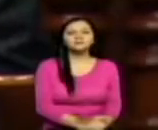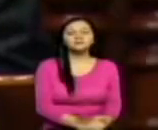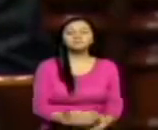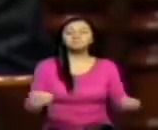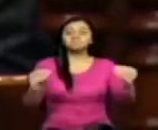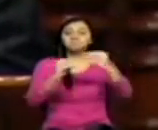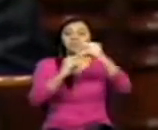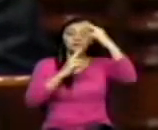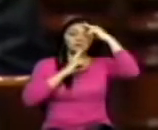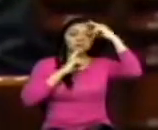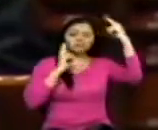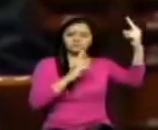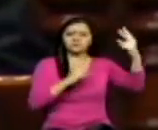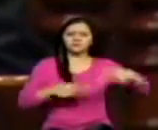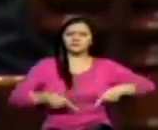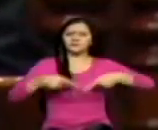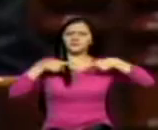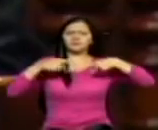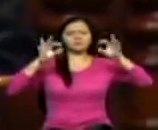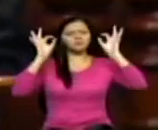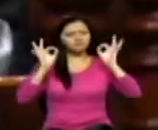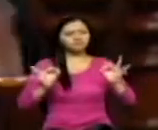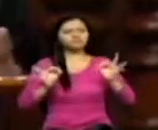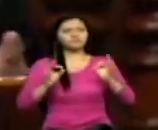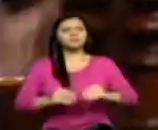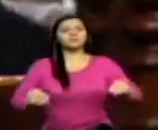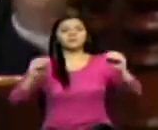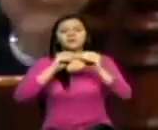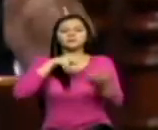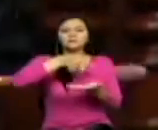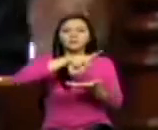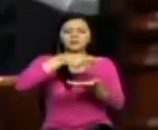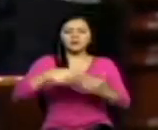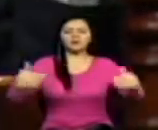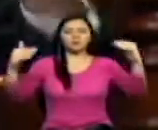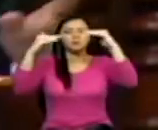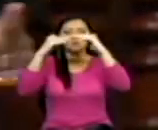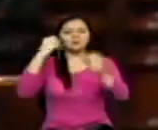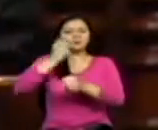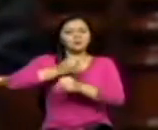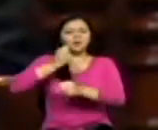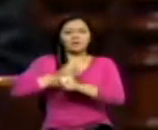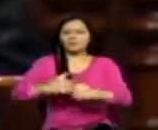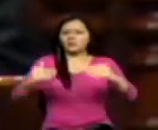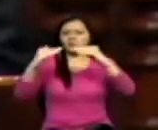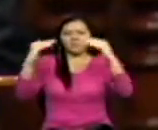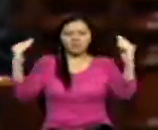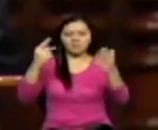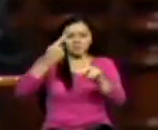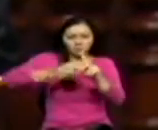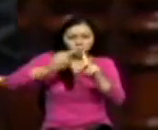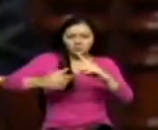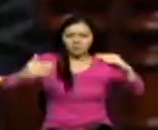Respeto a una vida plena, a un pago igual ante un trabajo igual.